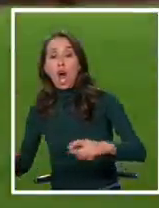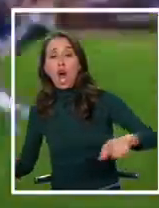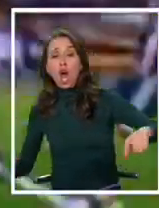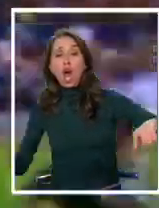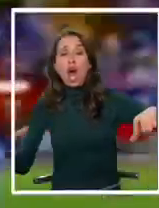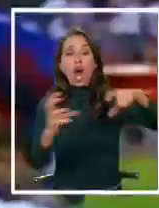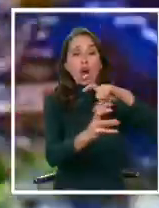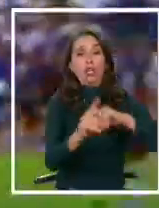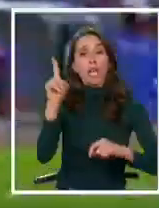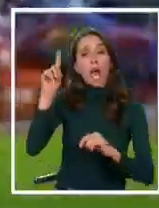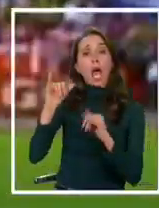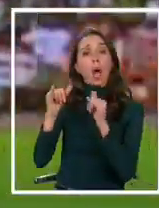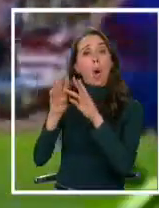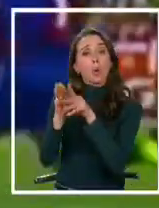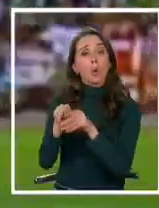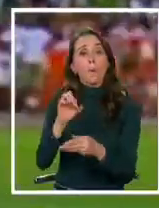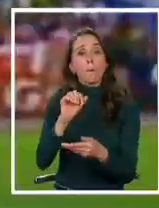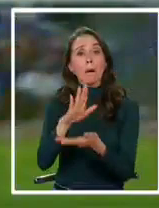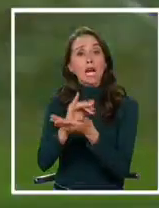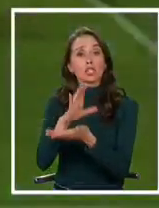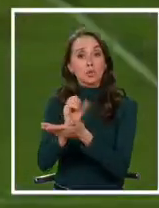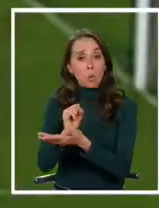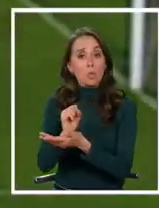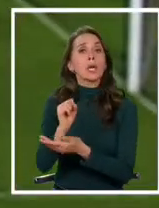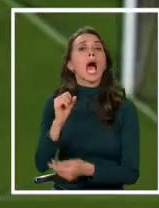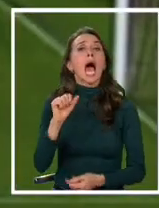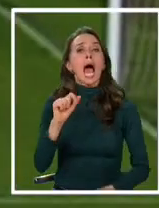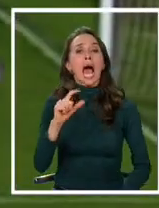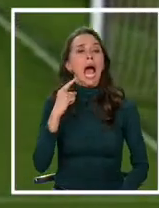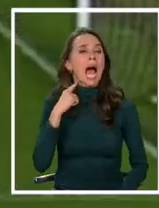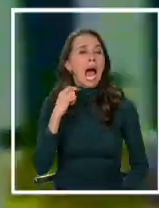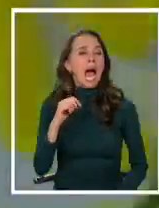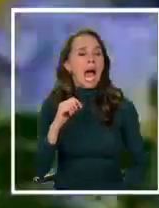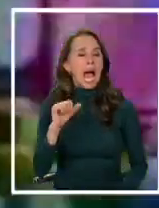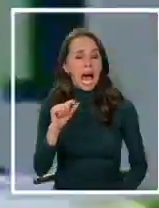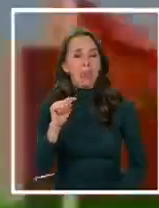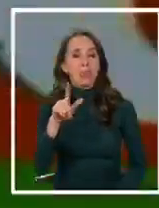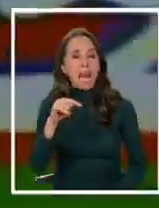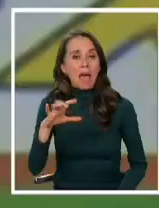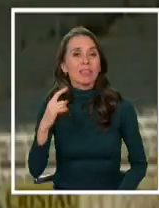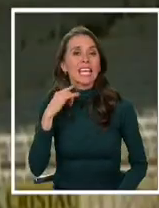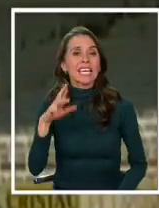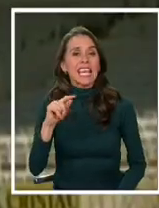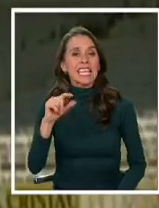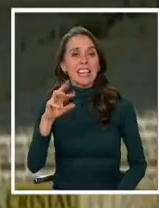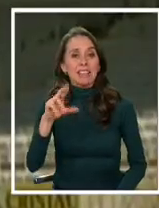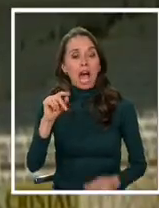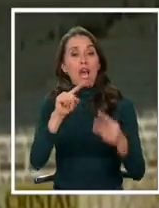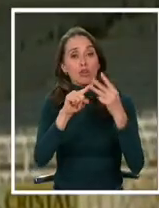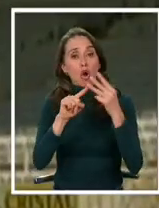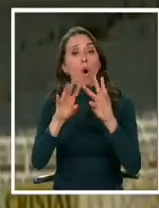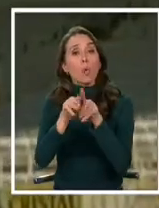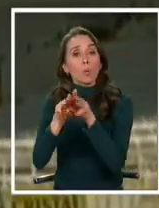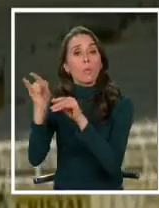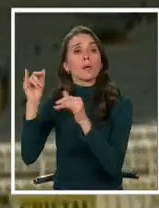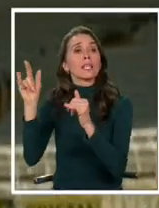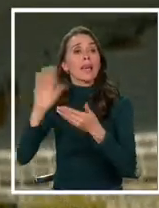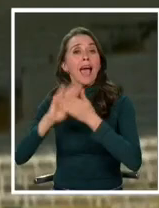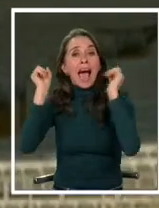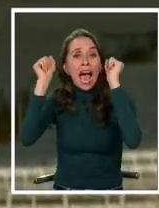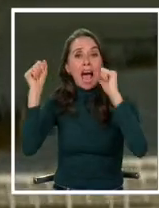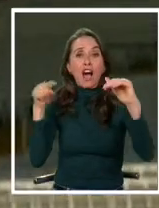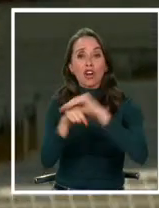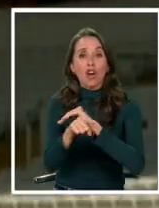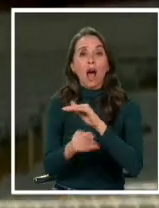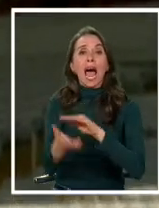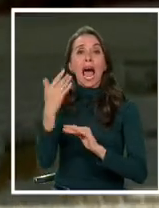en el extranjero Pachuca Juniors Atlante y Querétaro de México festejaron sus goles antes de la final de con católica